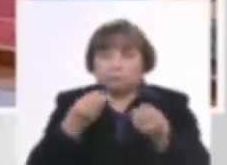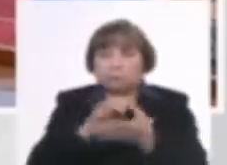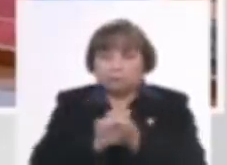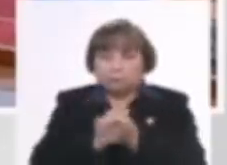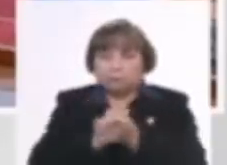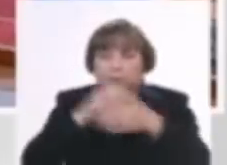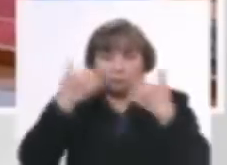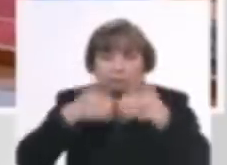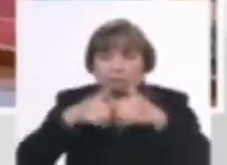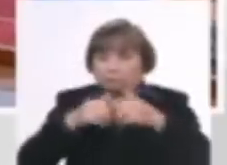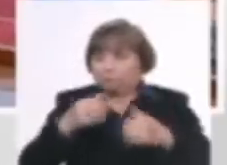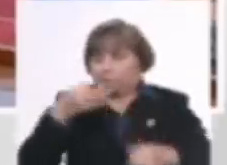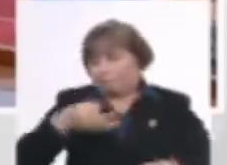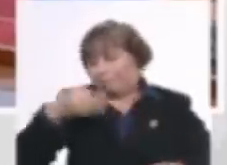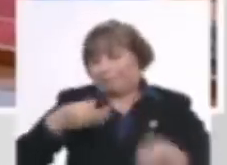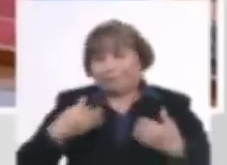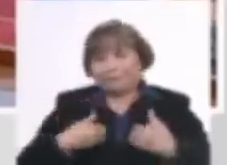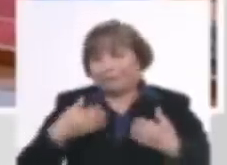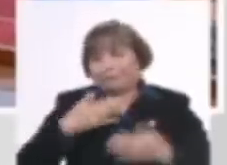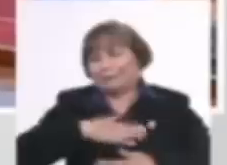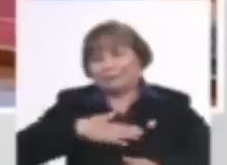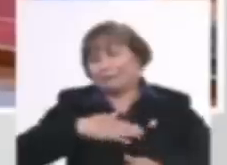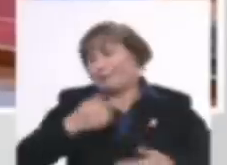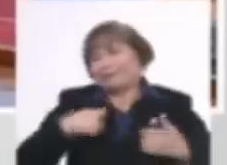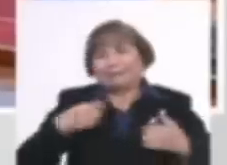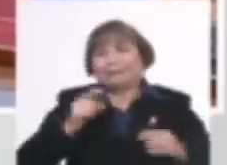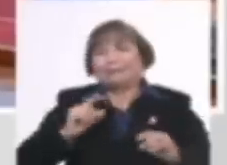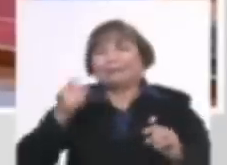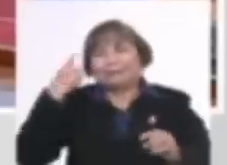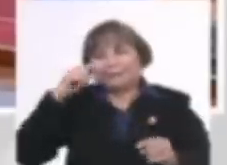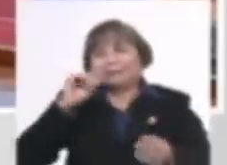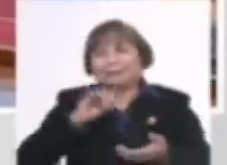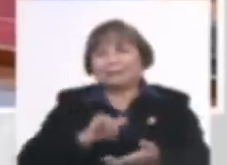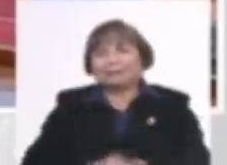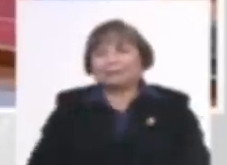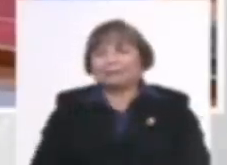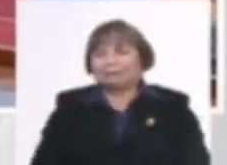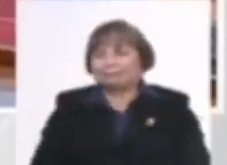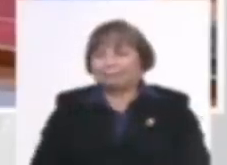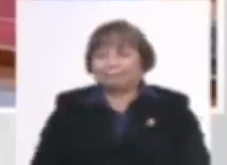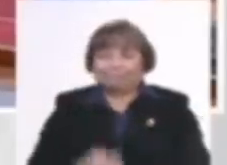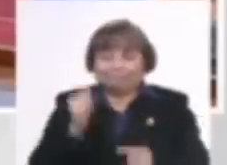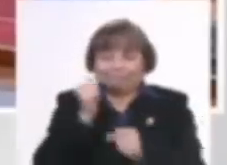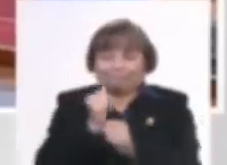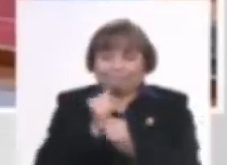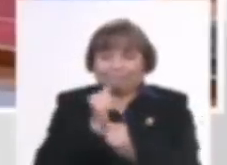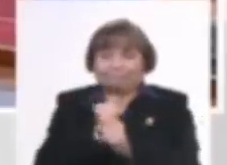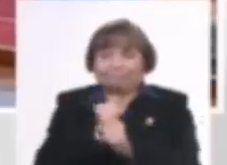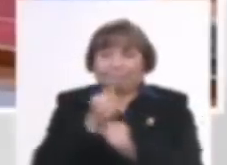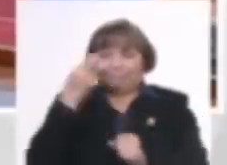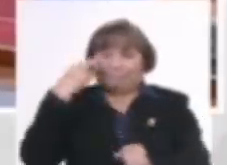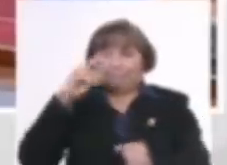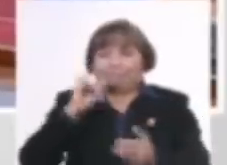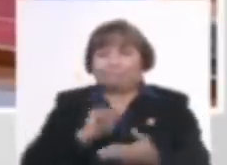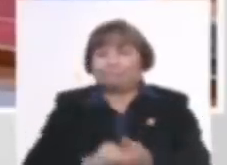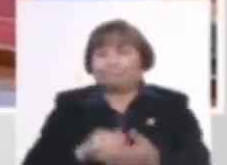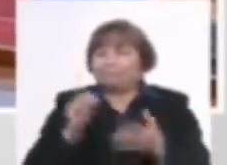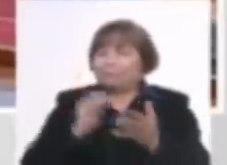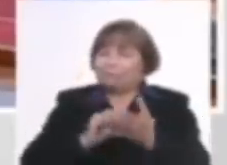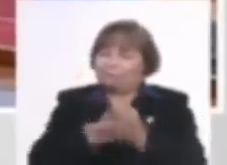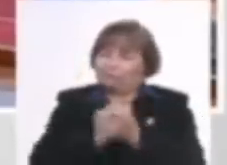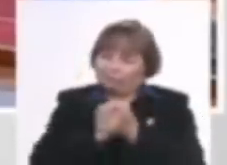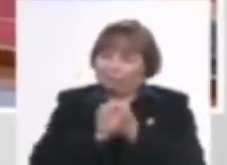empresarios, la verdad es que no tengo el placer de ello, pero hasta para trabajar, ¿no? por, por, por